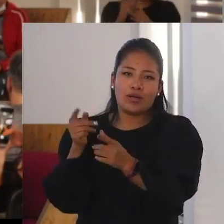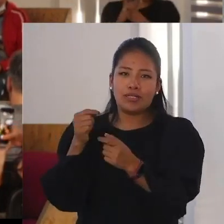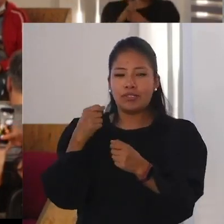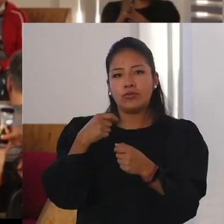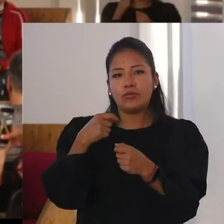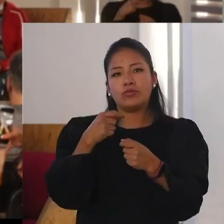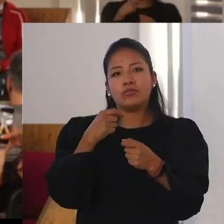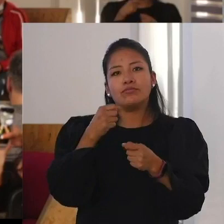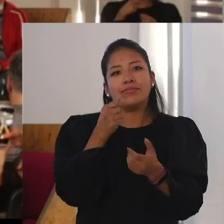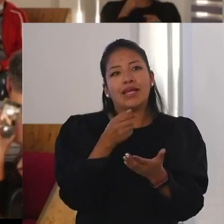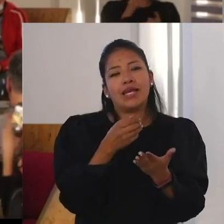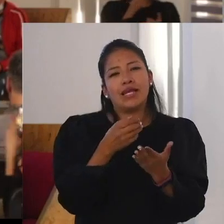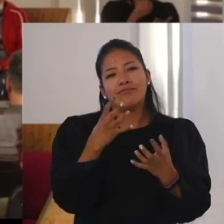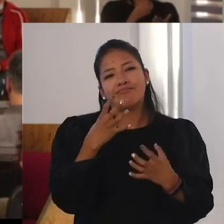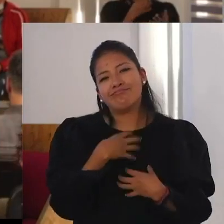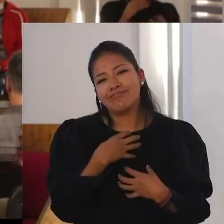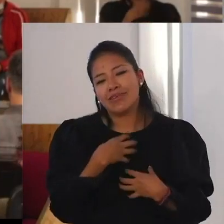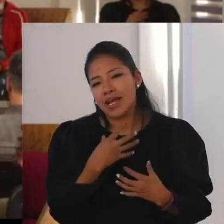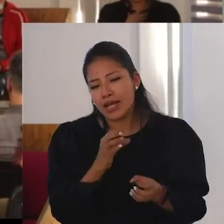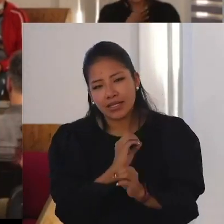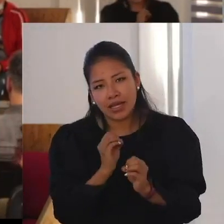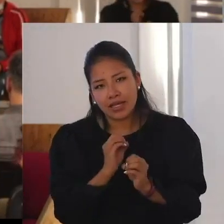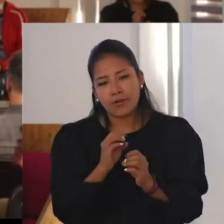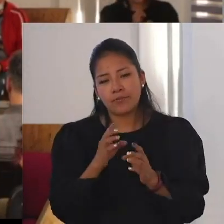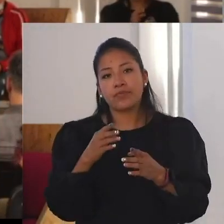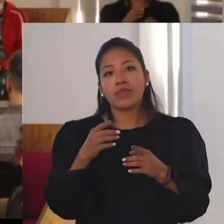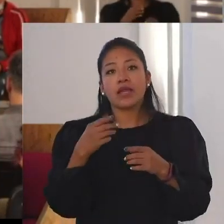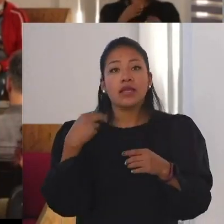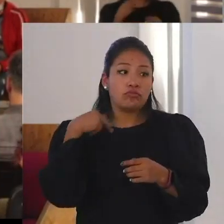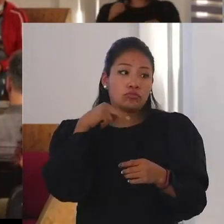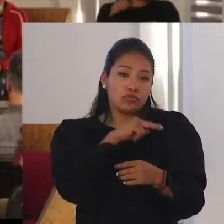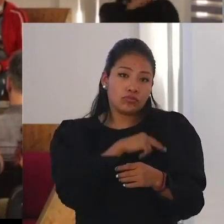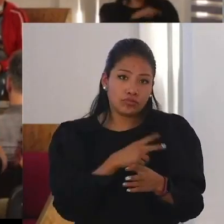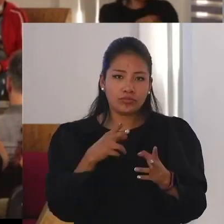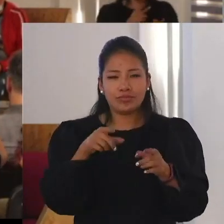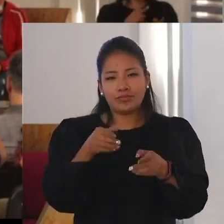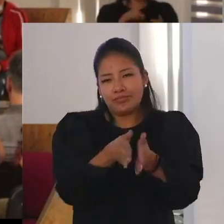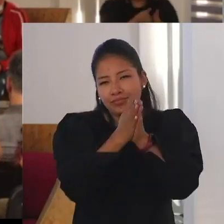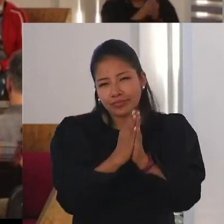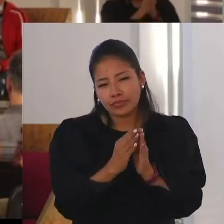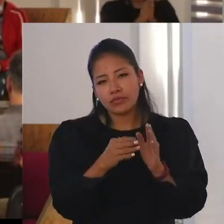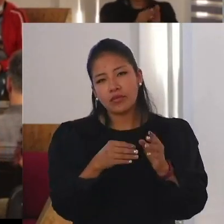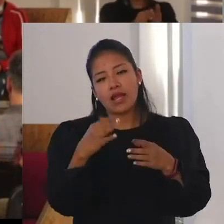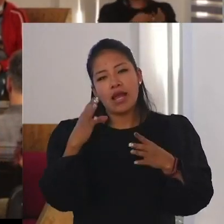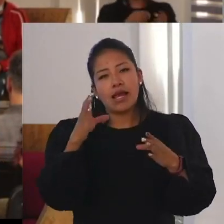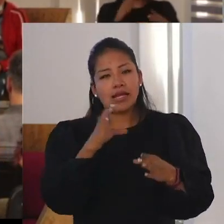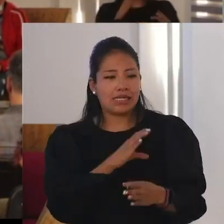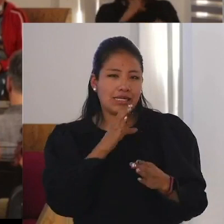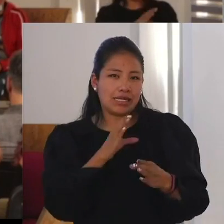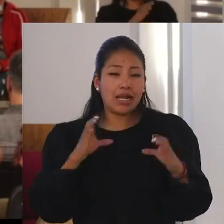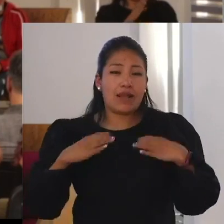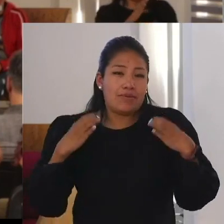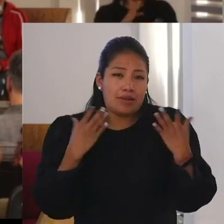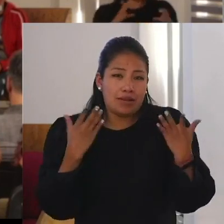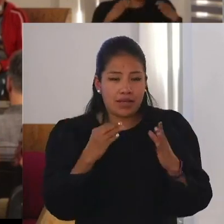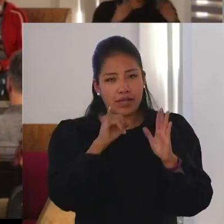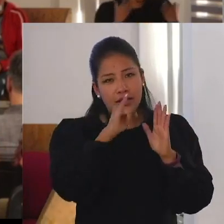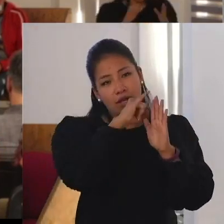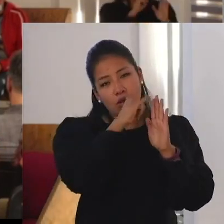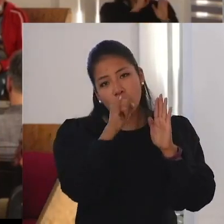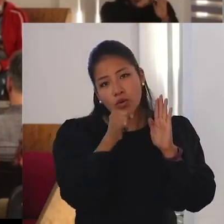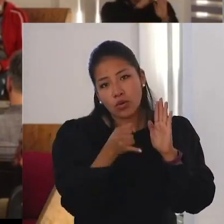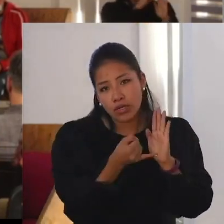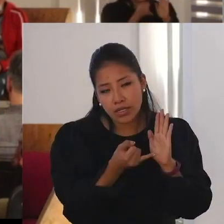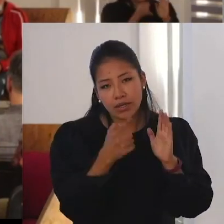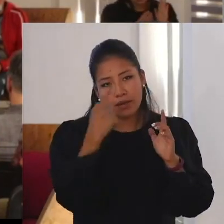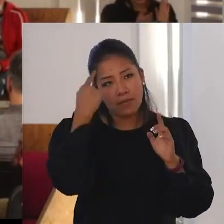nuestra que es la capacidad jurídica no estaba inserta en la demanda de la Caravana pero sí lo aprovechamos